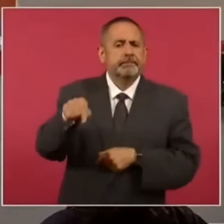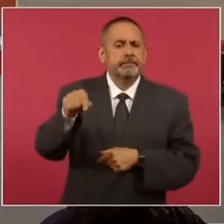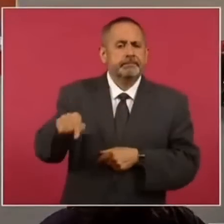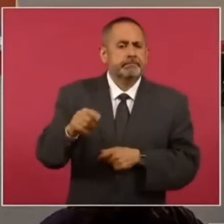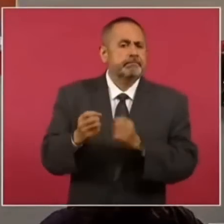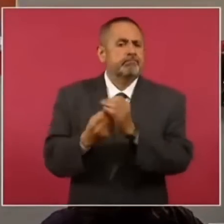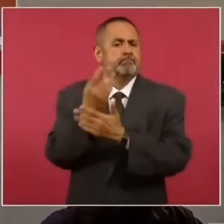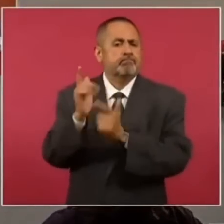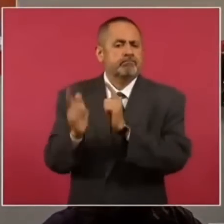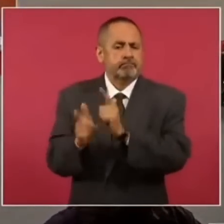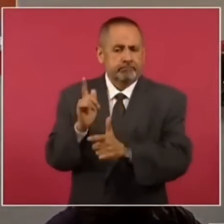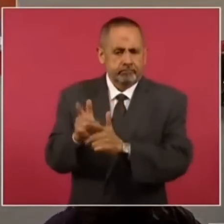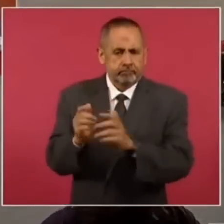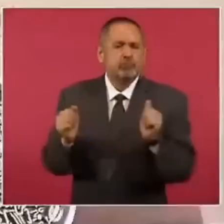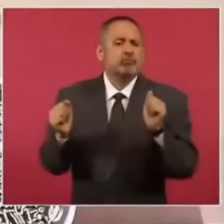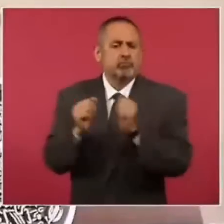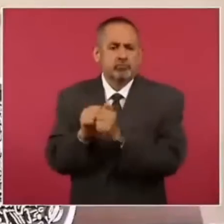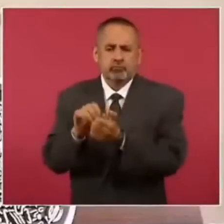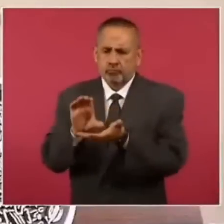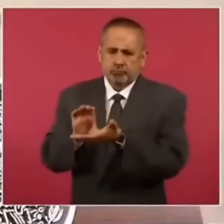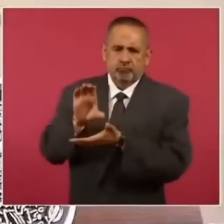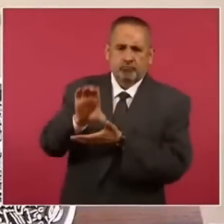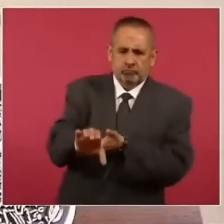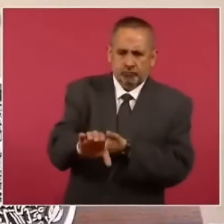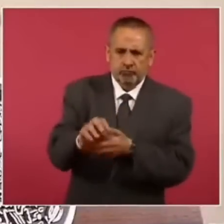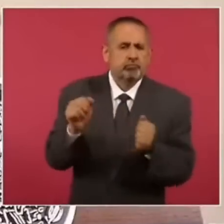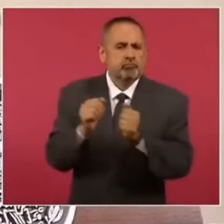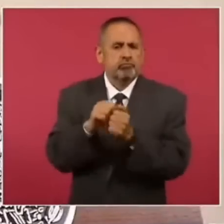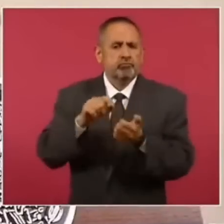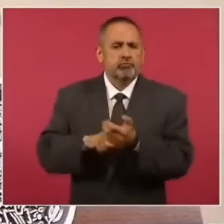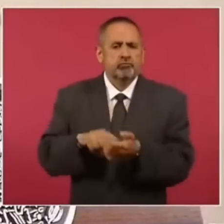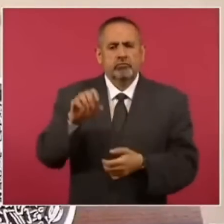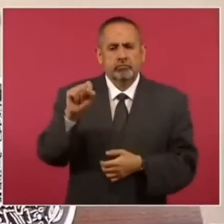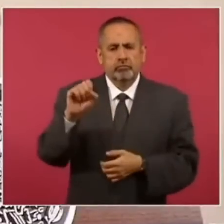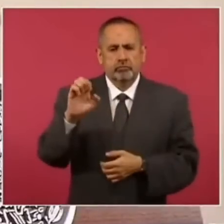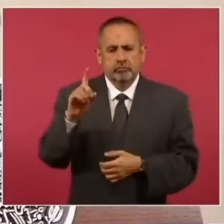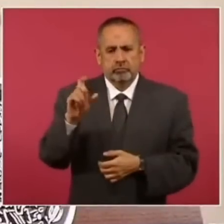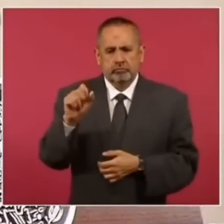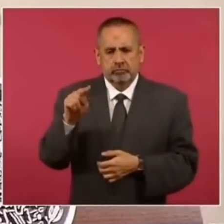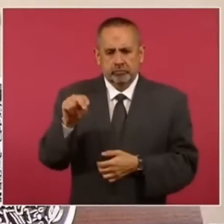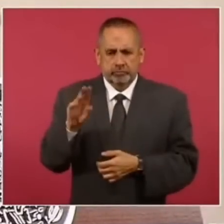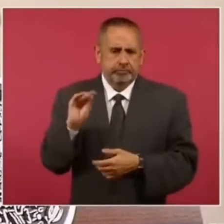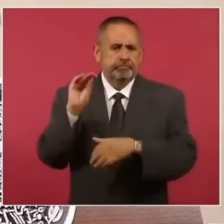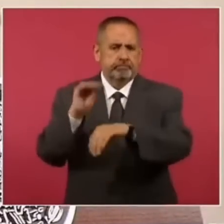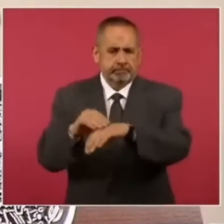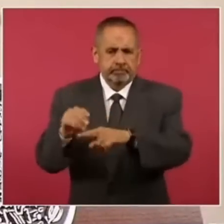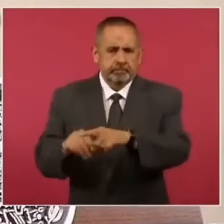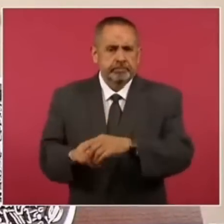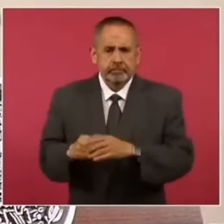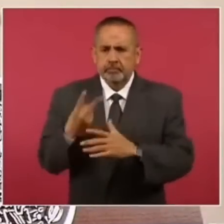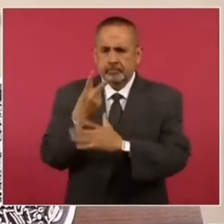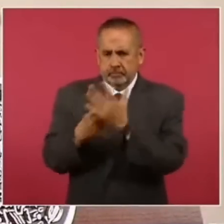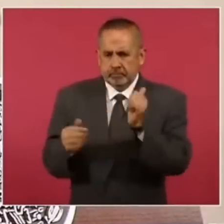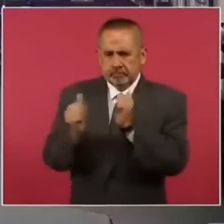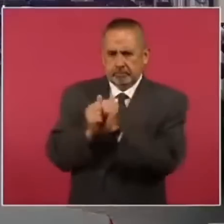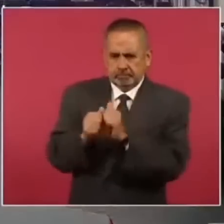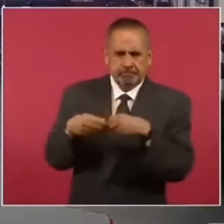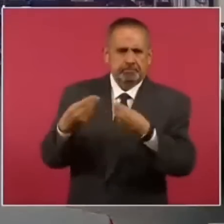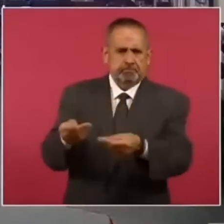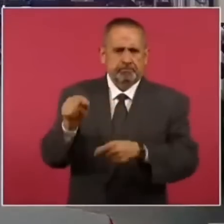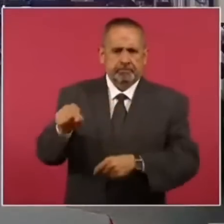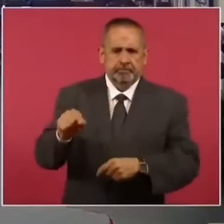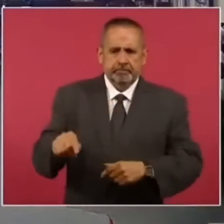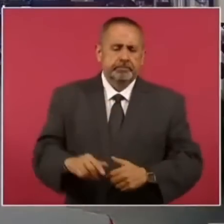de Laredo con la inversión de la Secretaría de la Defensa, porque es conjunto.